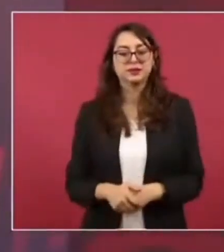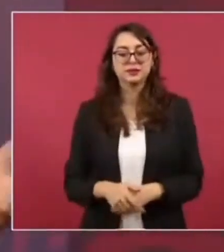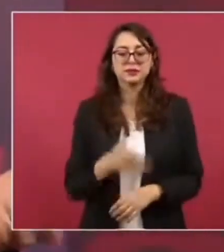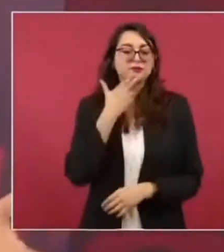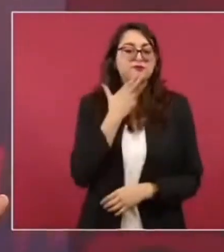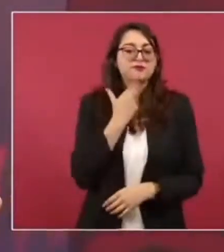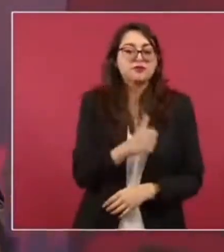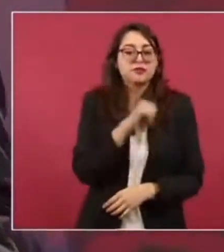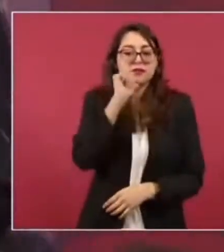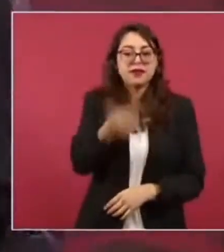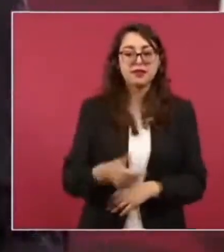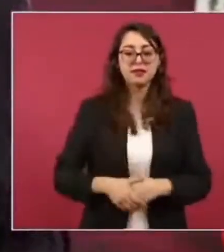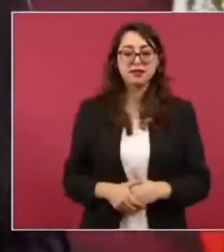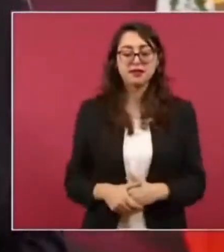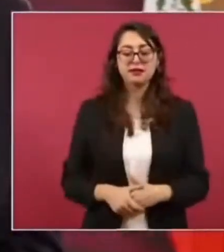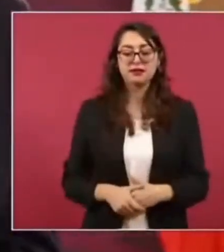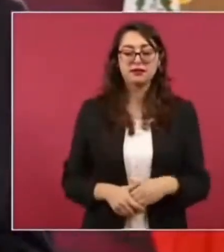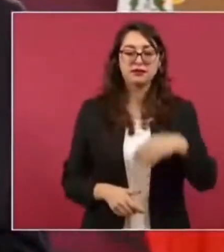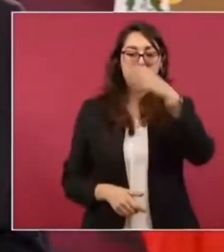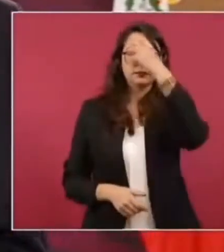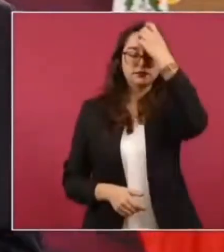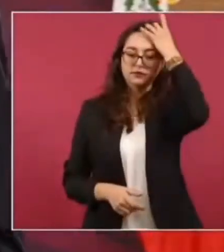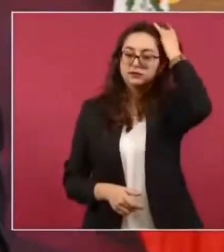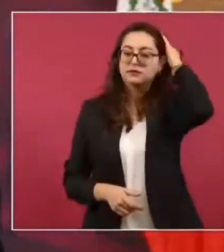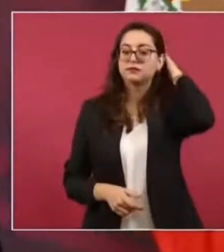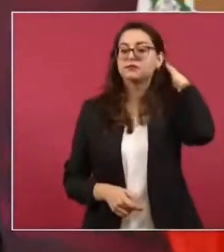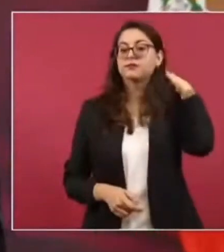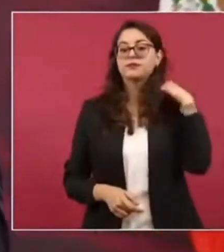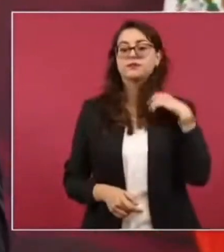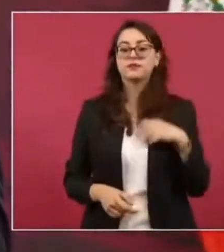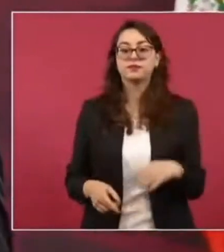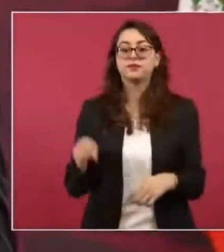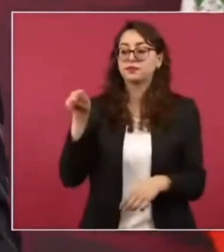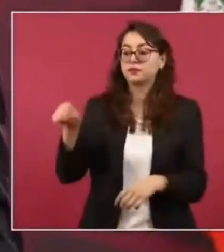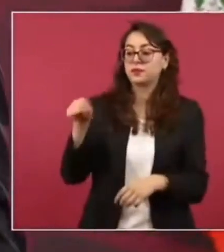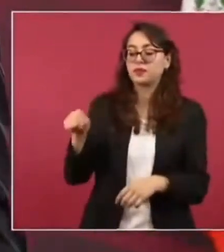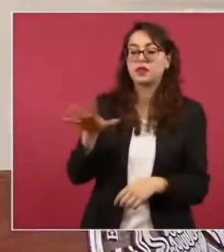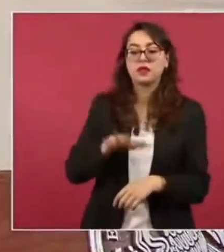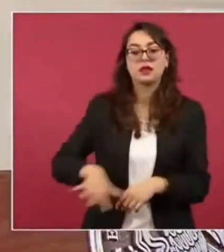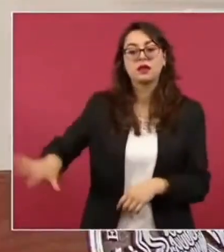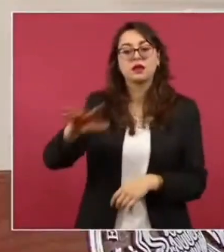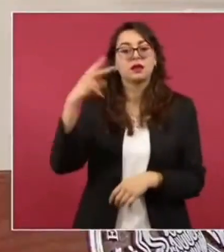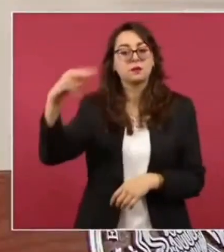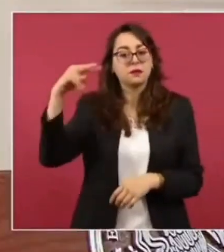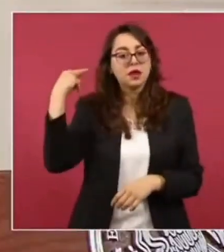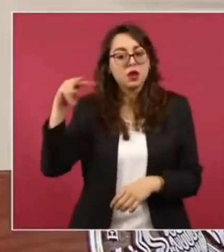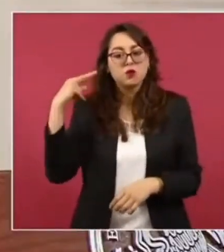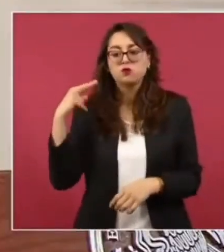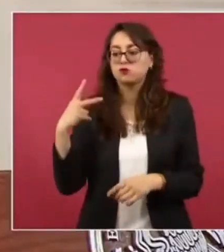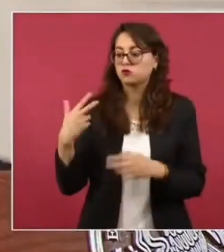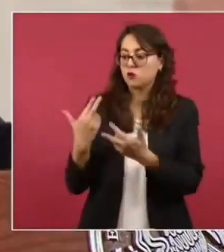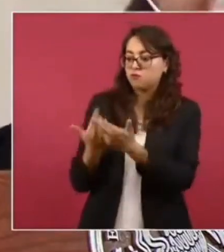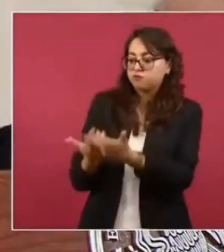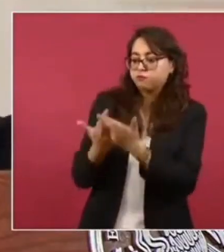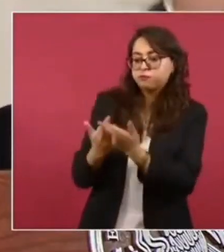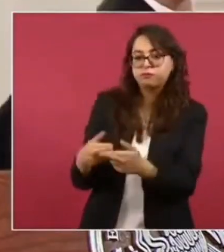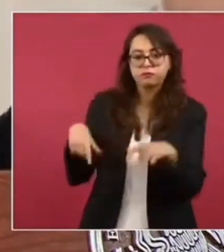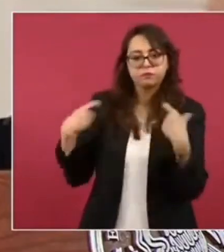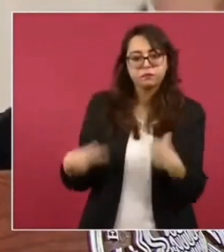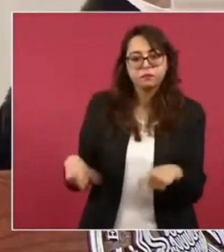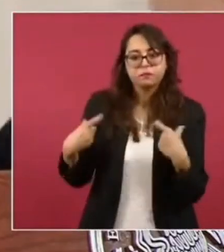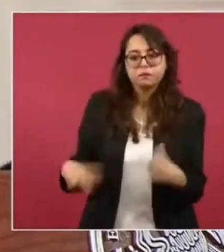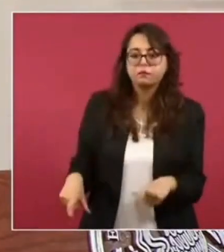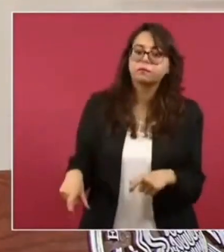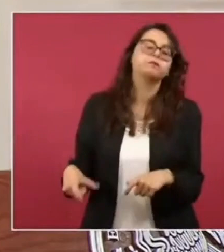Un estado rico con pueblo pobre, porque todo se lo